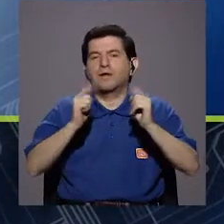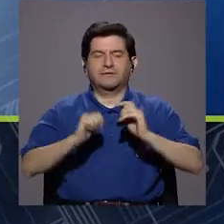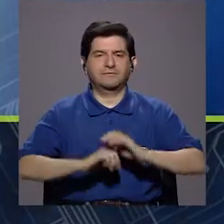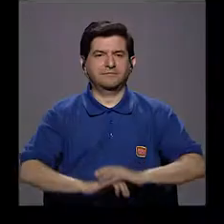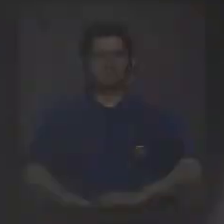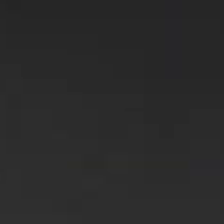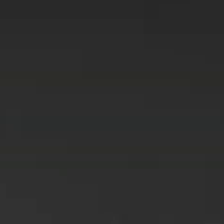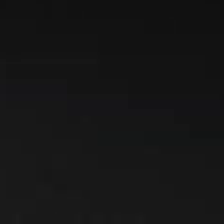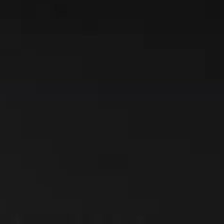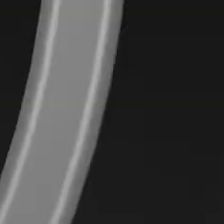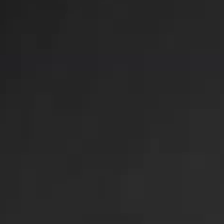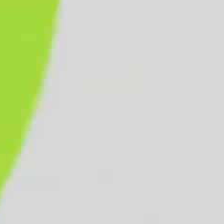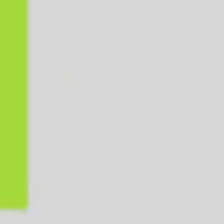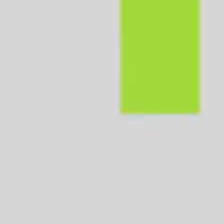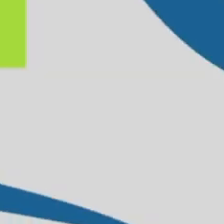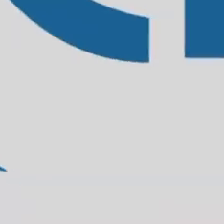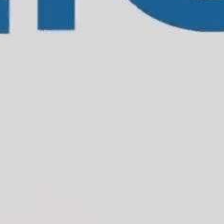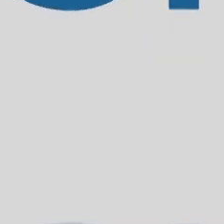obtenerlas